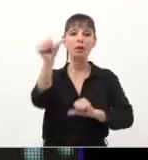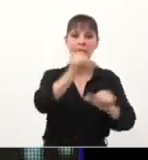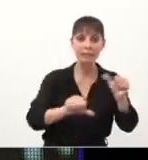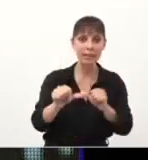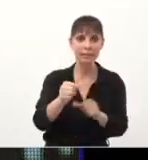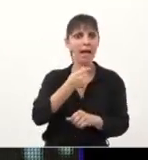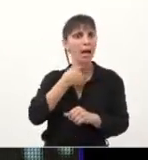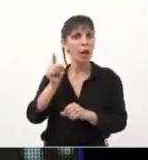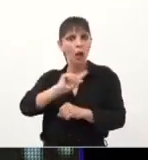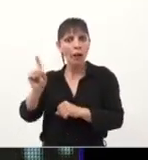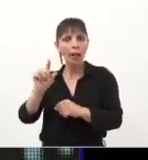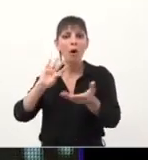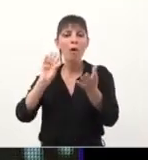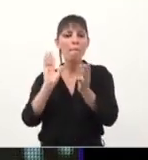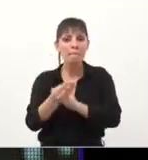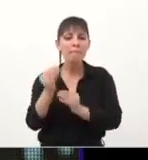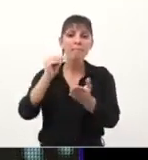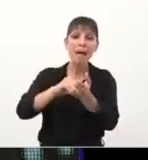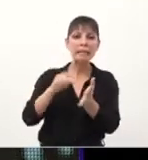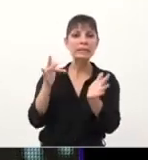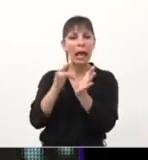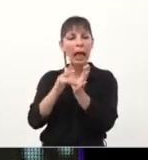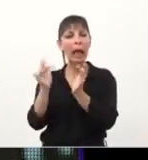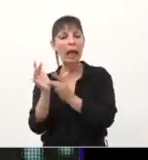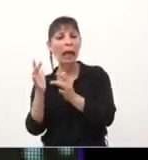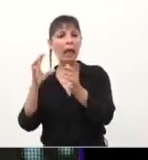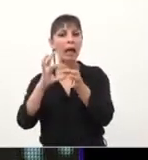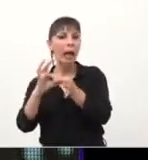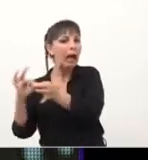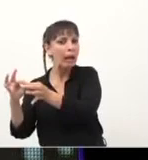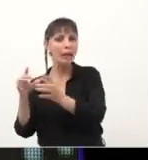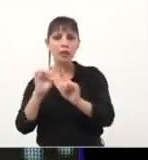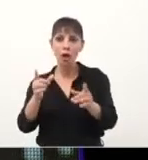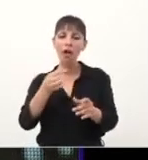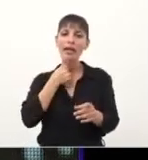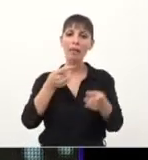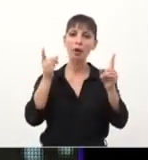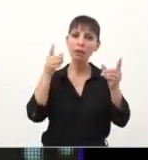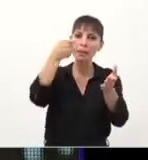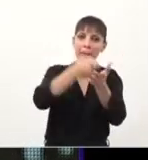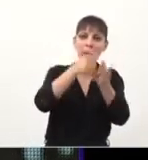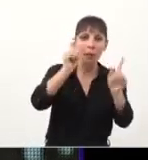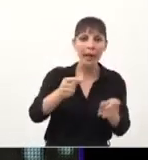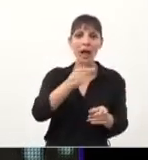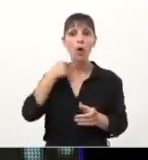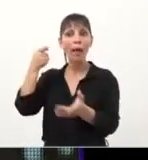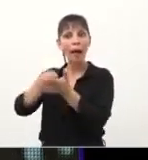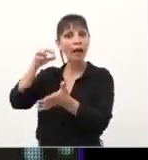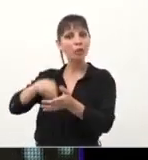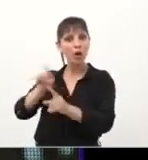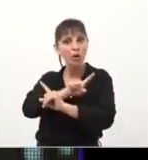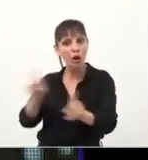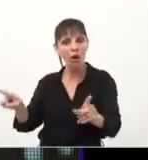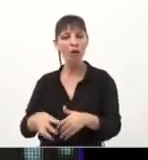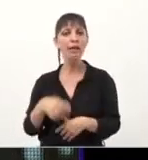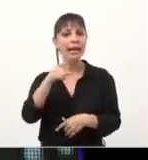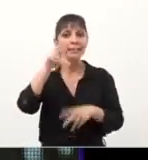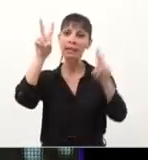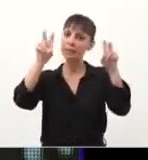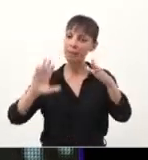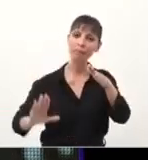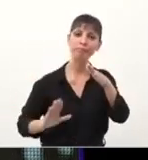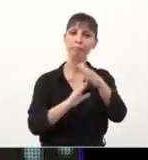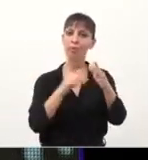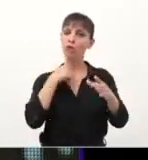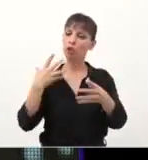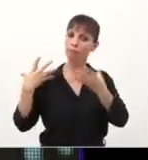queremos que haya más oscurantismo en la iglesia. Queremos docentes bien pagos y no queremos curas que reemplacen a docentes. Este es un tema fundamental. Por eso bregamos por